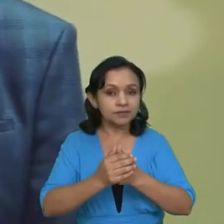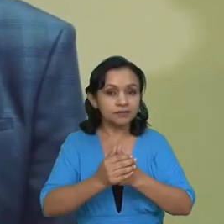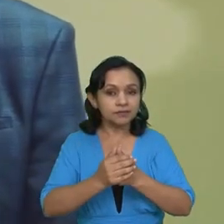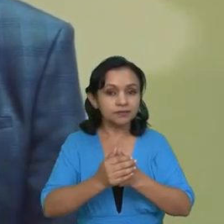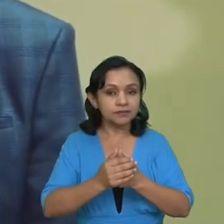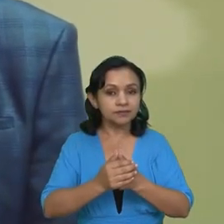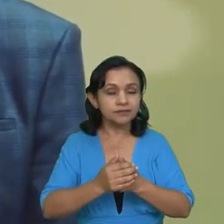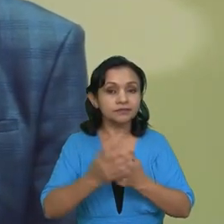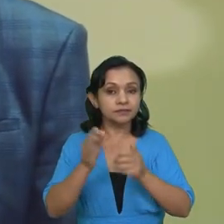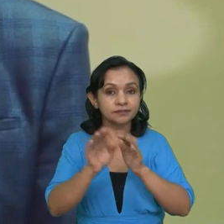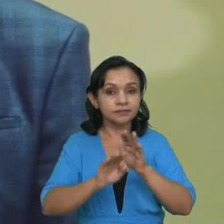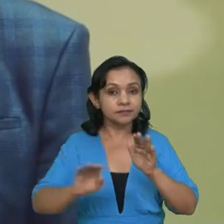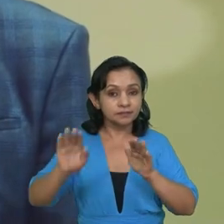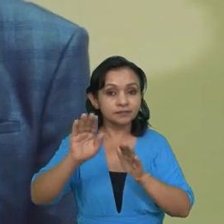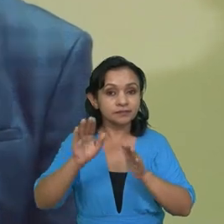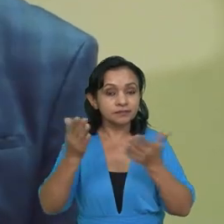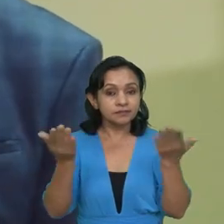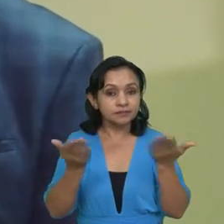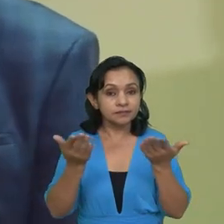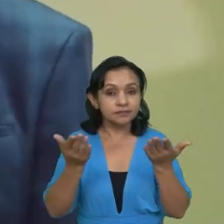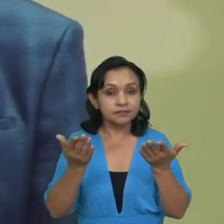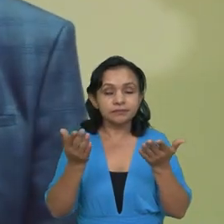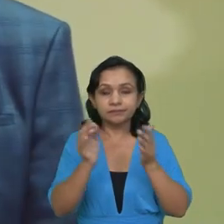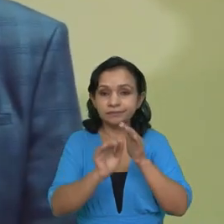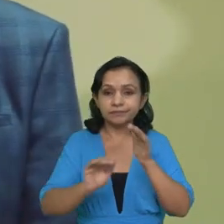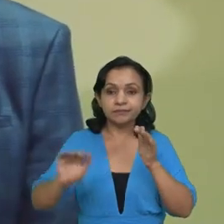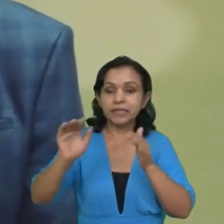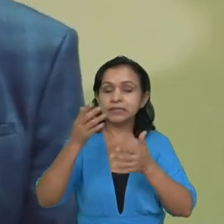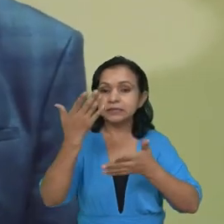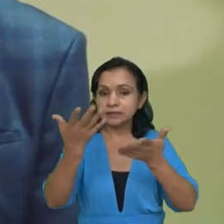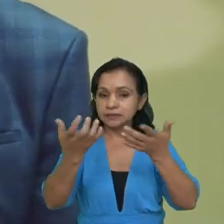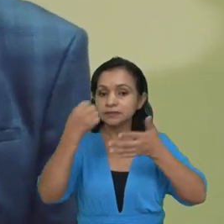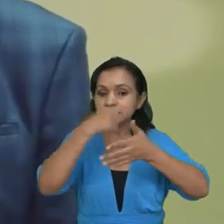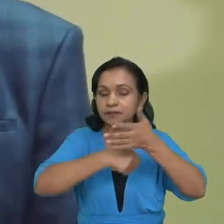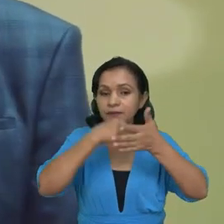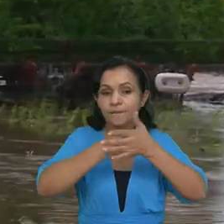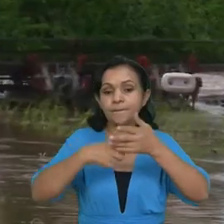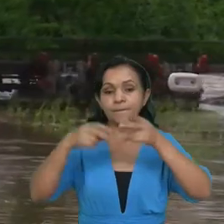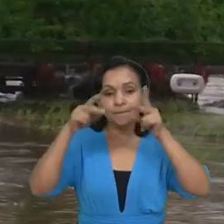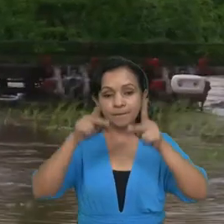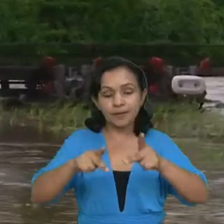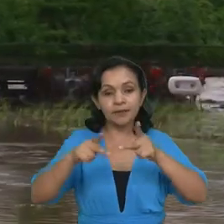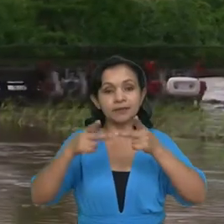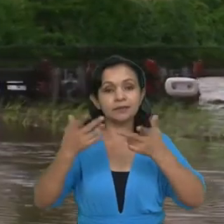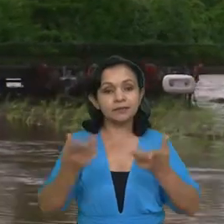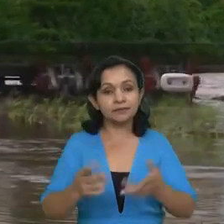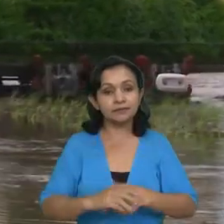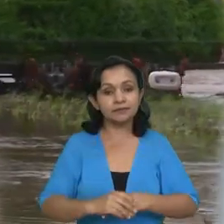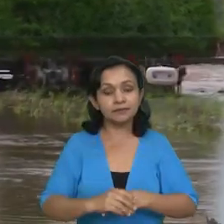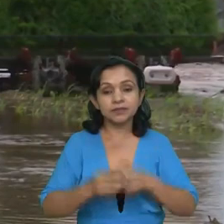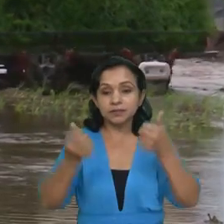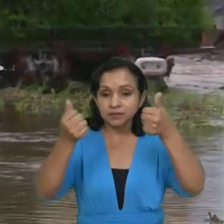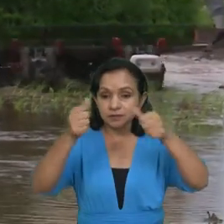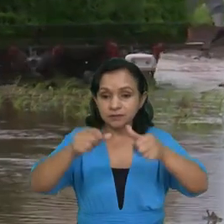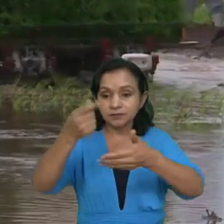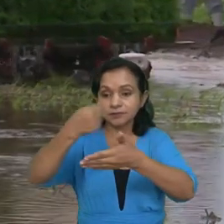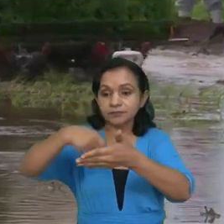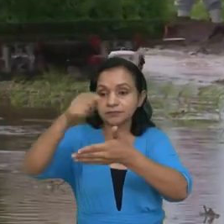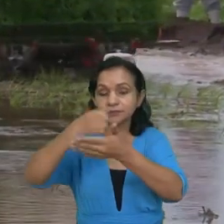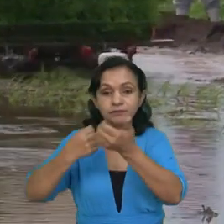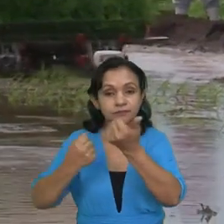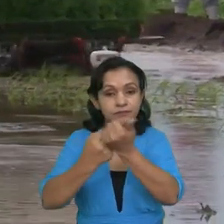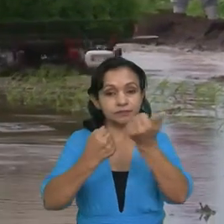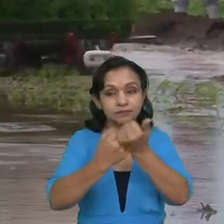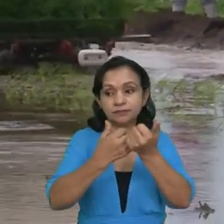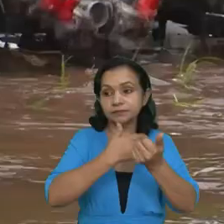más grande para los seres humanos el convenio de cooperación para el apoyo